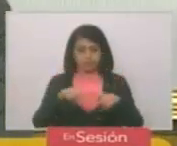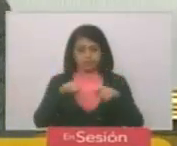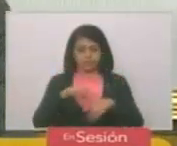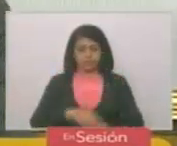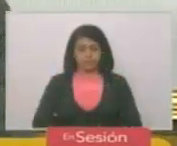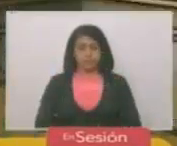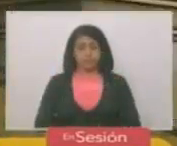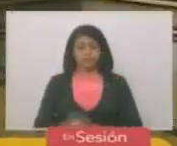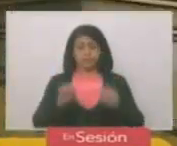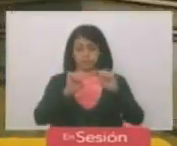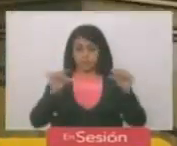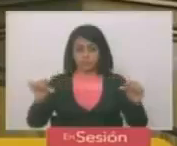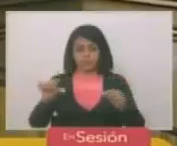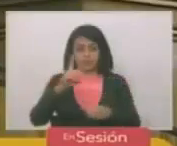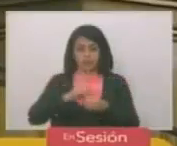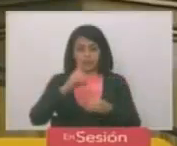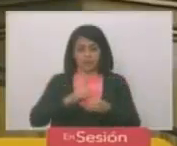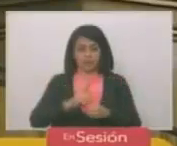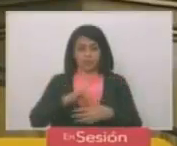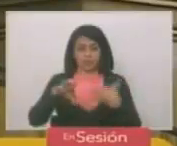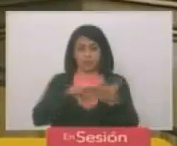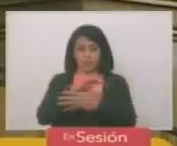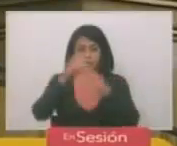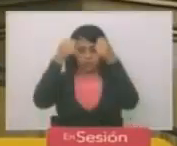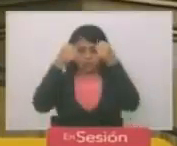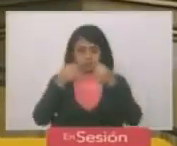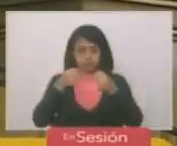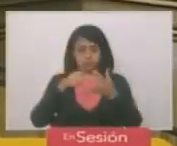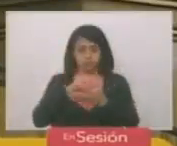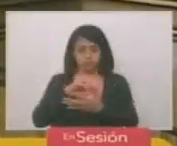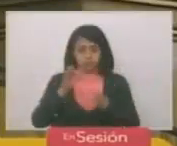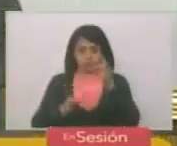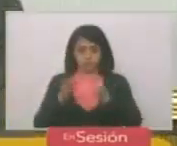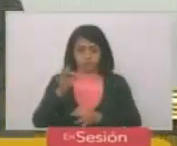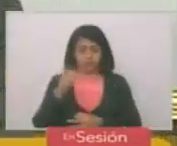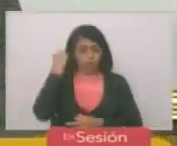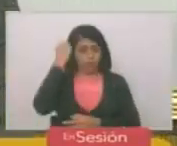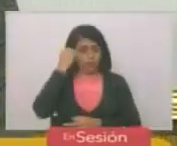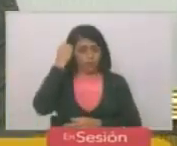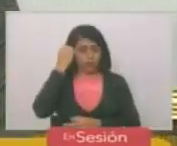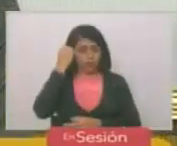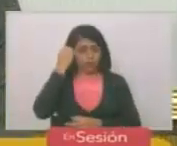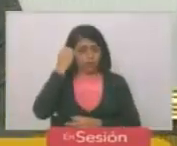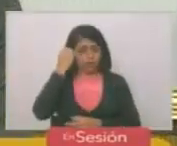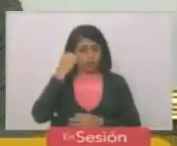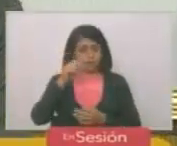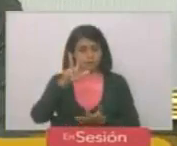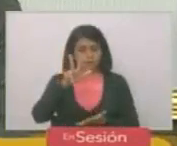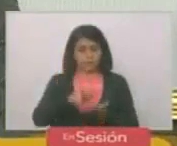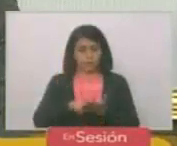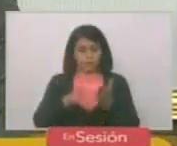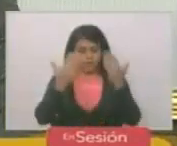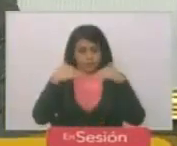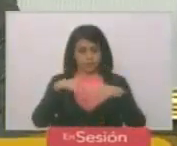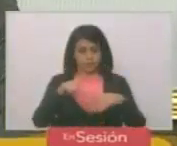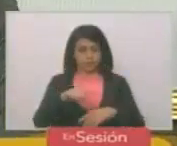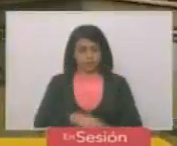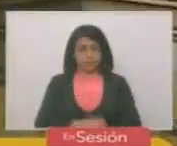Siguiente. Epígrafe, registro de antecedentes penales. En consideración, el epígrafe. Aprobado.